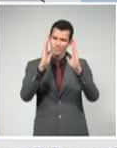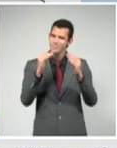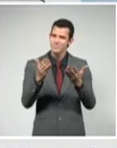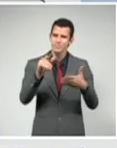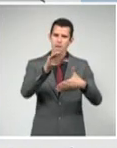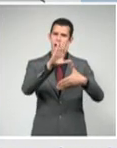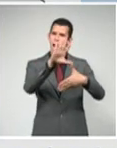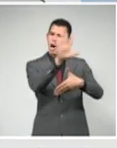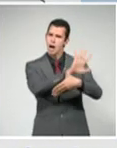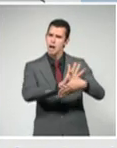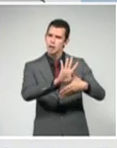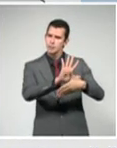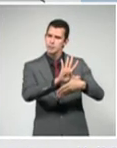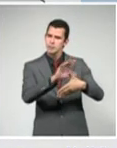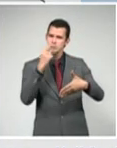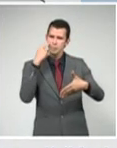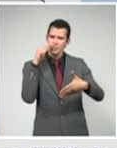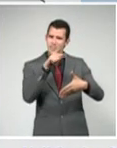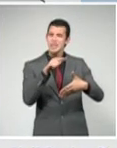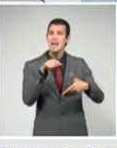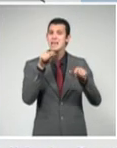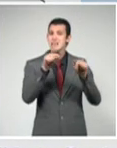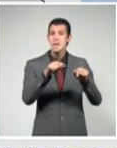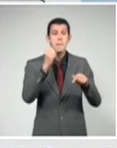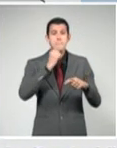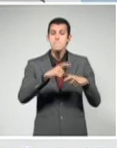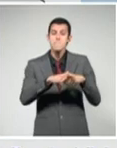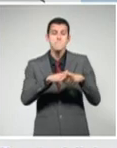de la pandemia, al aportar el